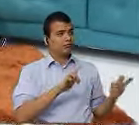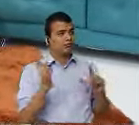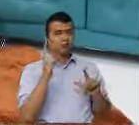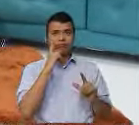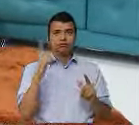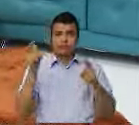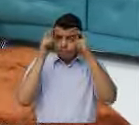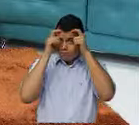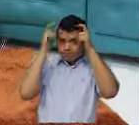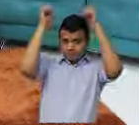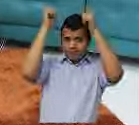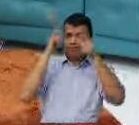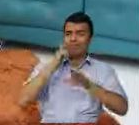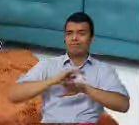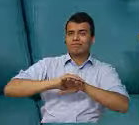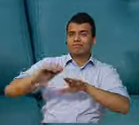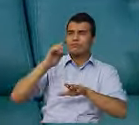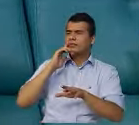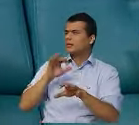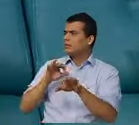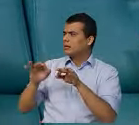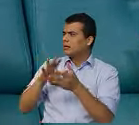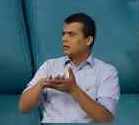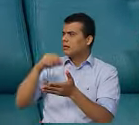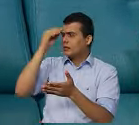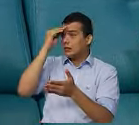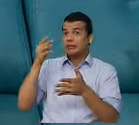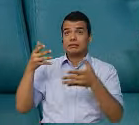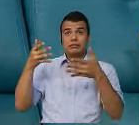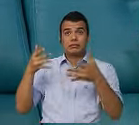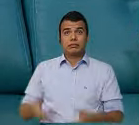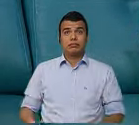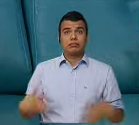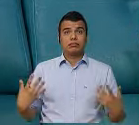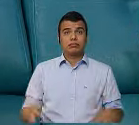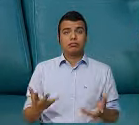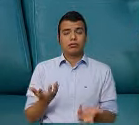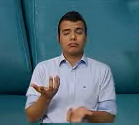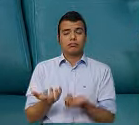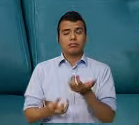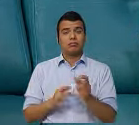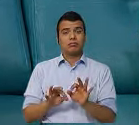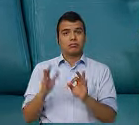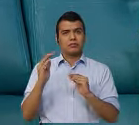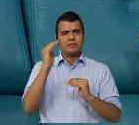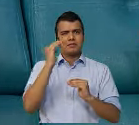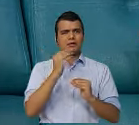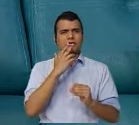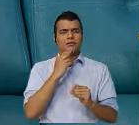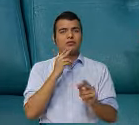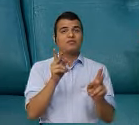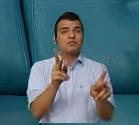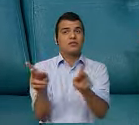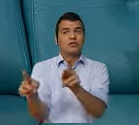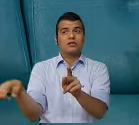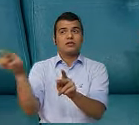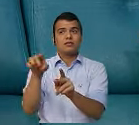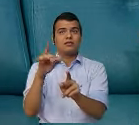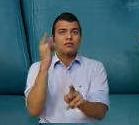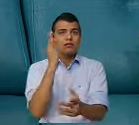un chef invitado que nos va a enseñar a hacer una receta deliciosa y baja en azúcar para que las personas que